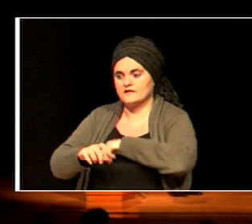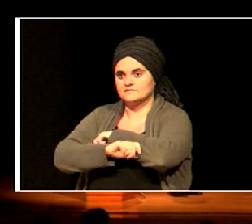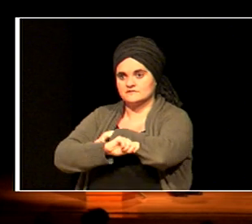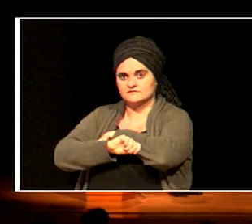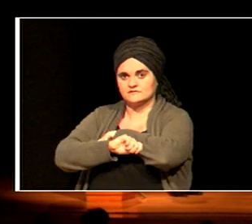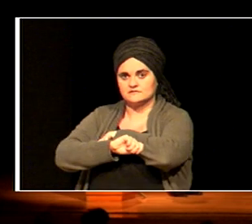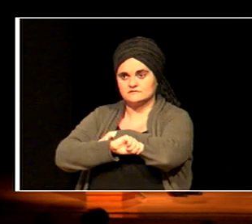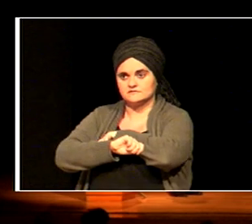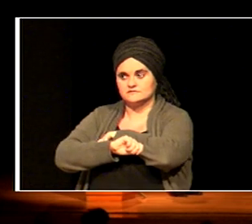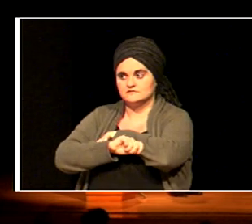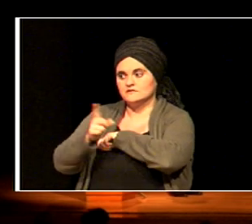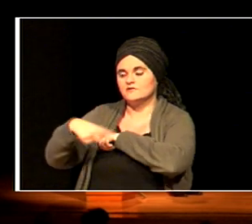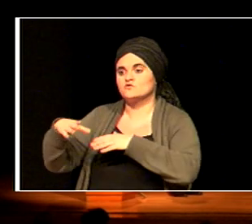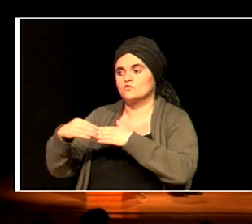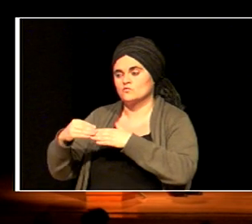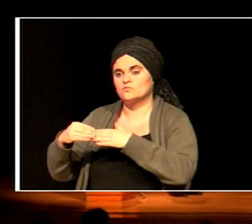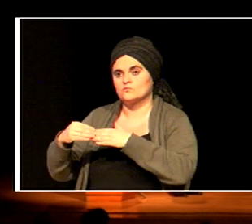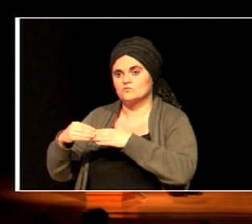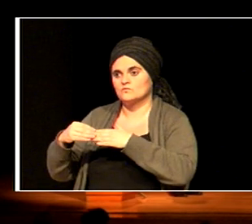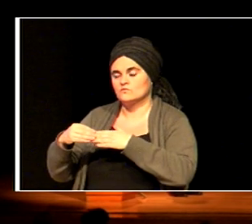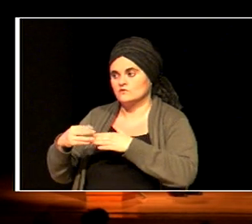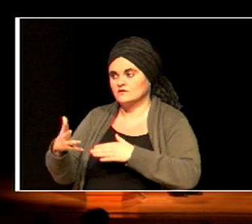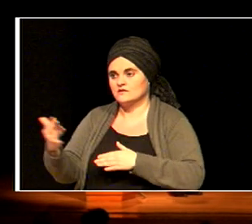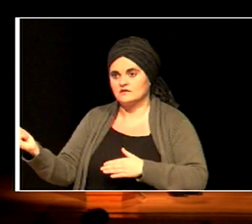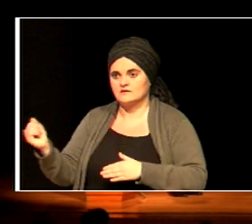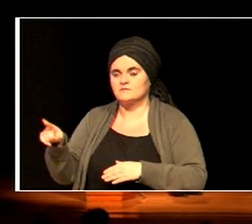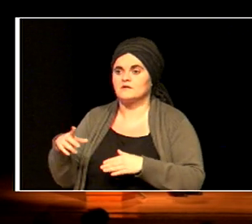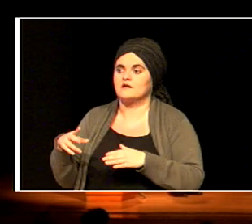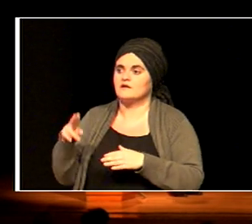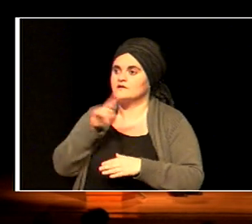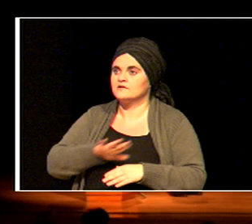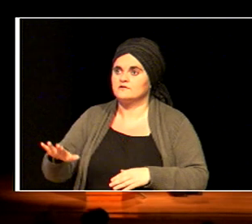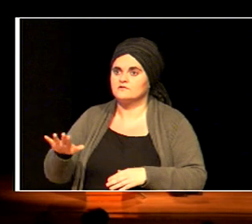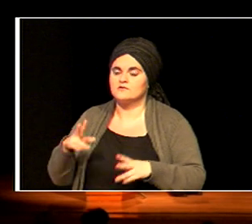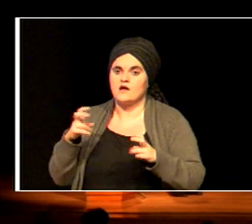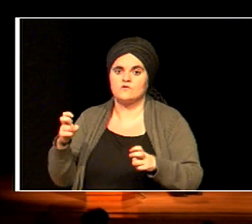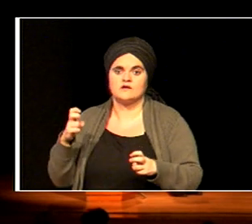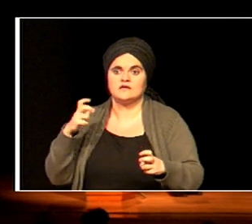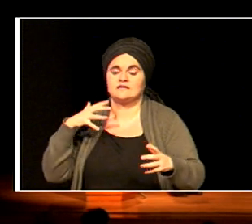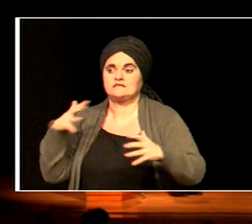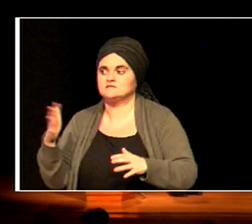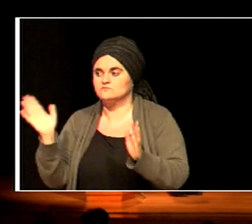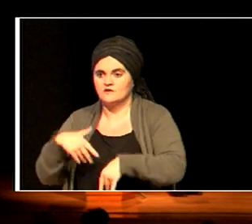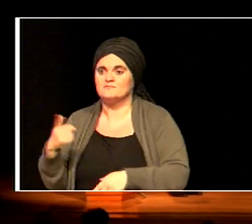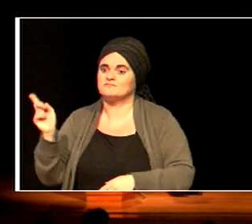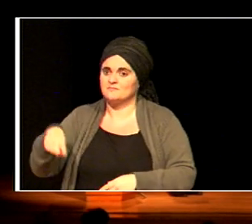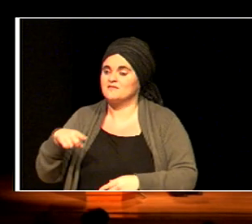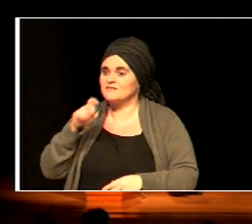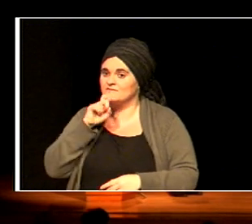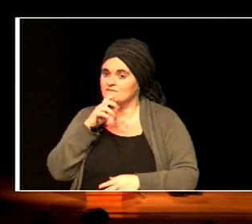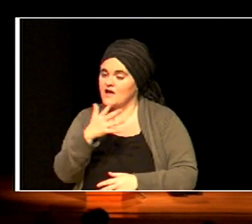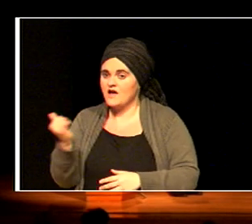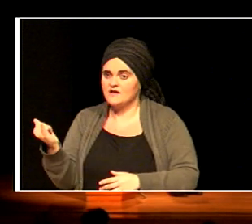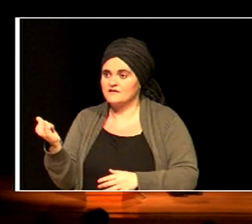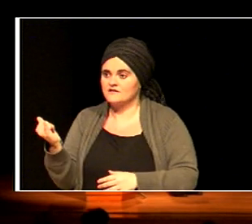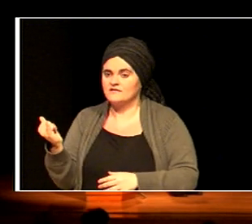menos útiles para niños que, aunque no están en los ATUS, también presentan dificultades, ¿no? Pero yo creo que también pensar